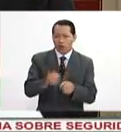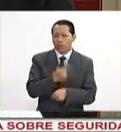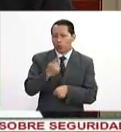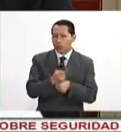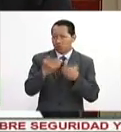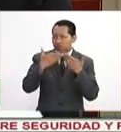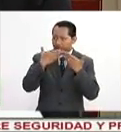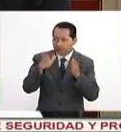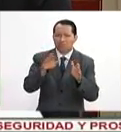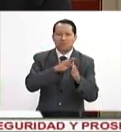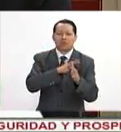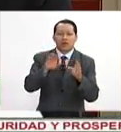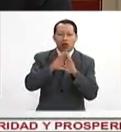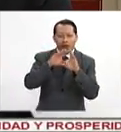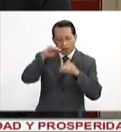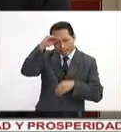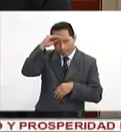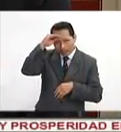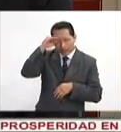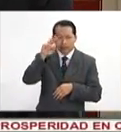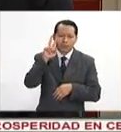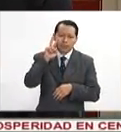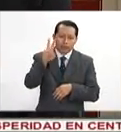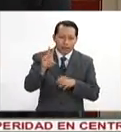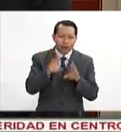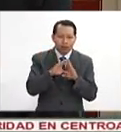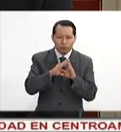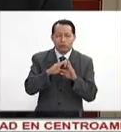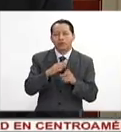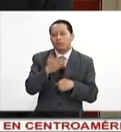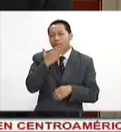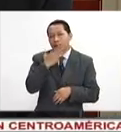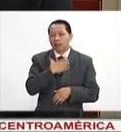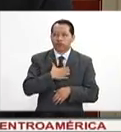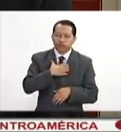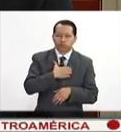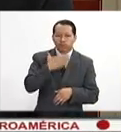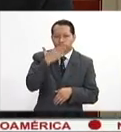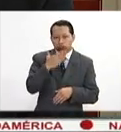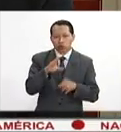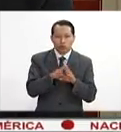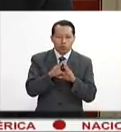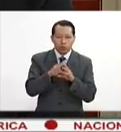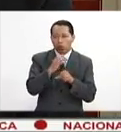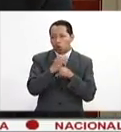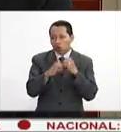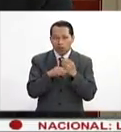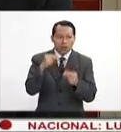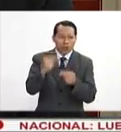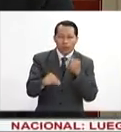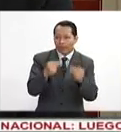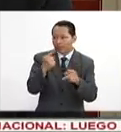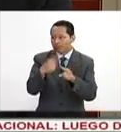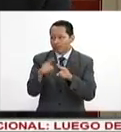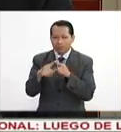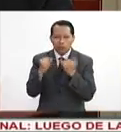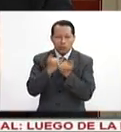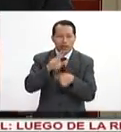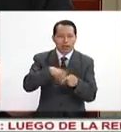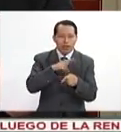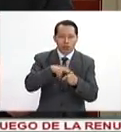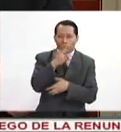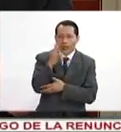posibilidades de pensar, de ver, de disfrutar y de nombrar pues las cosas y la naturaleza.